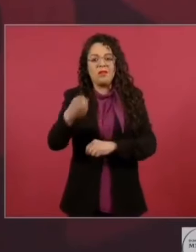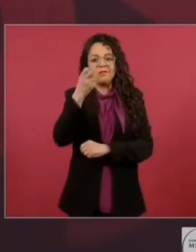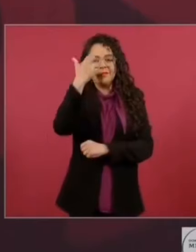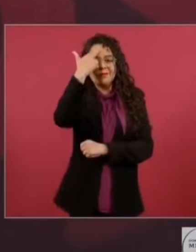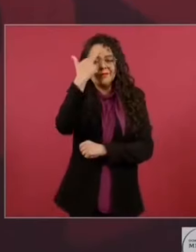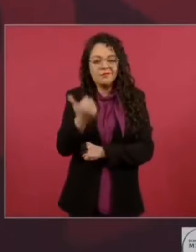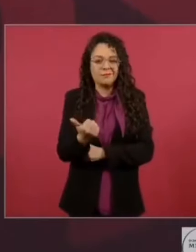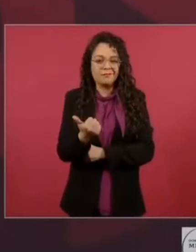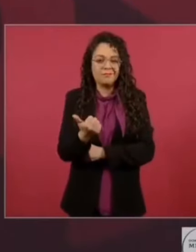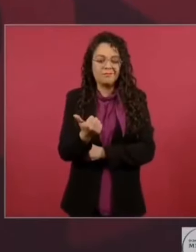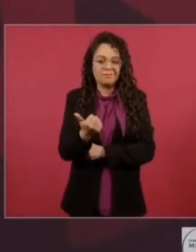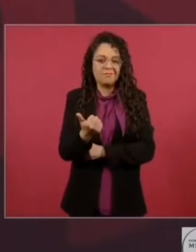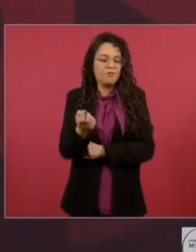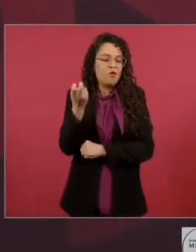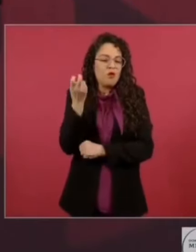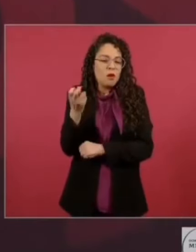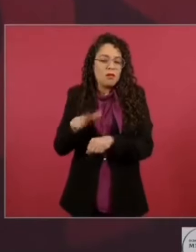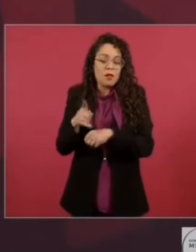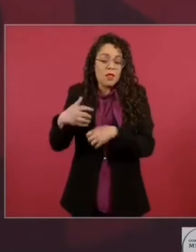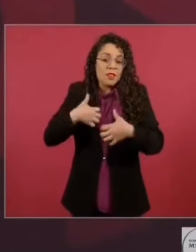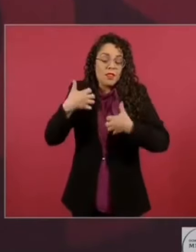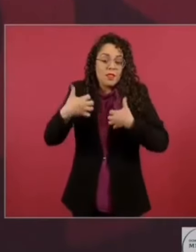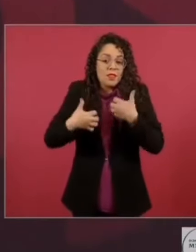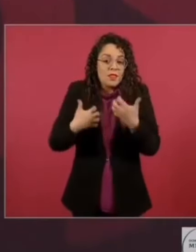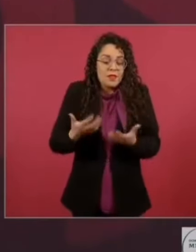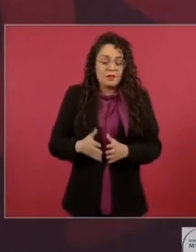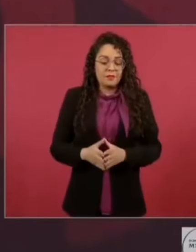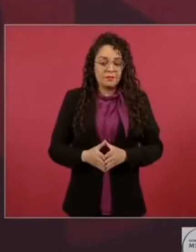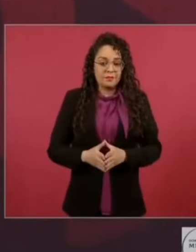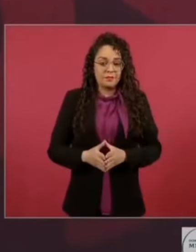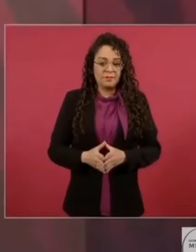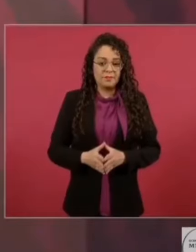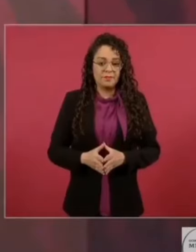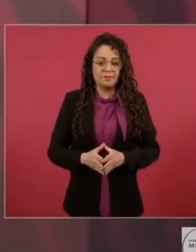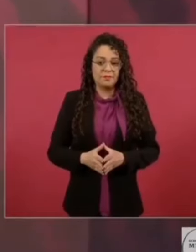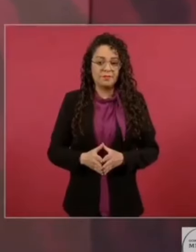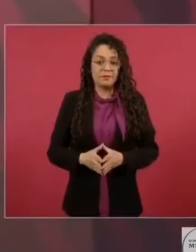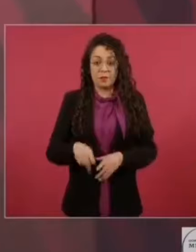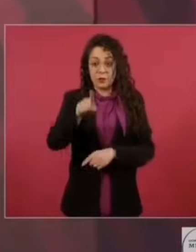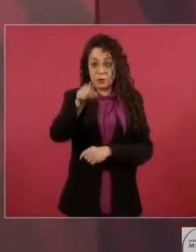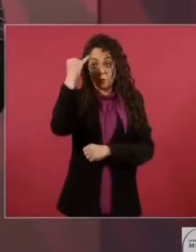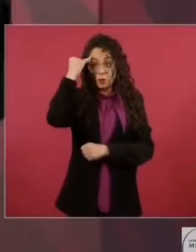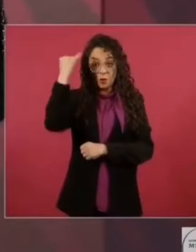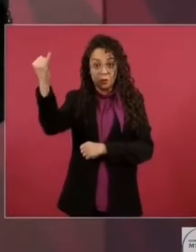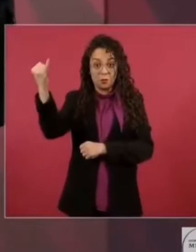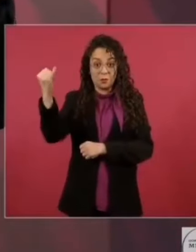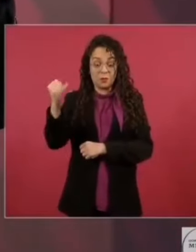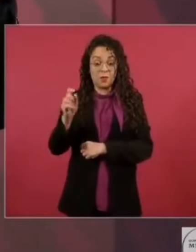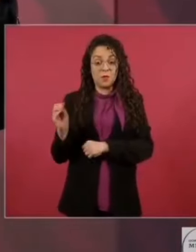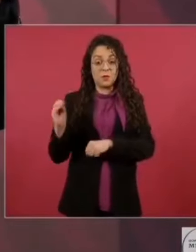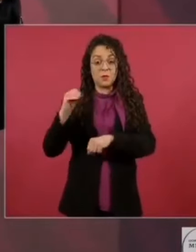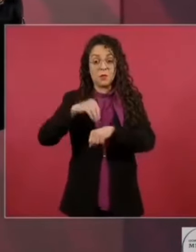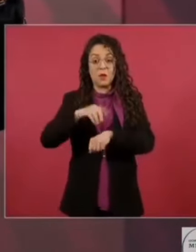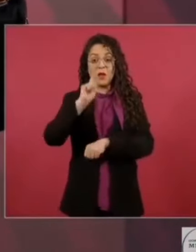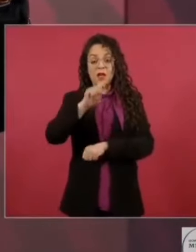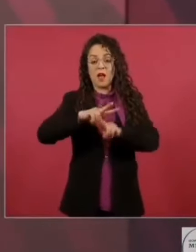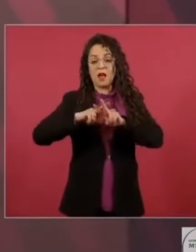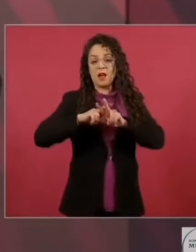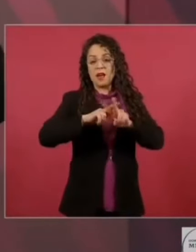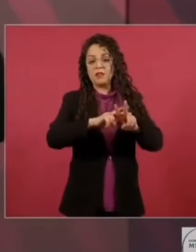Imagínese que ponen amlo presidente narco